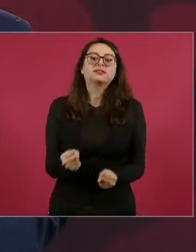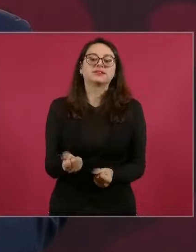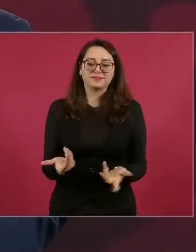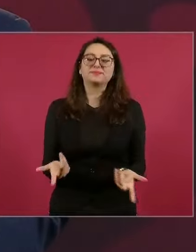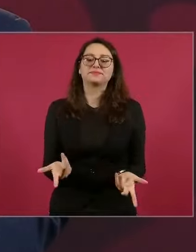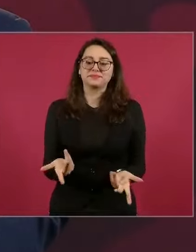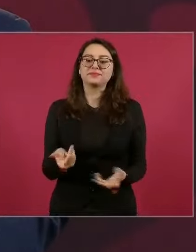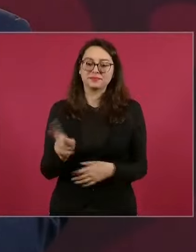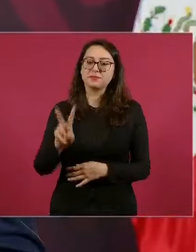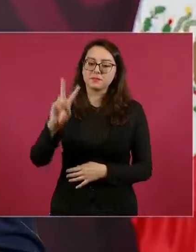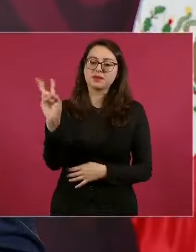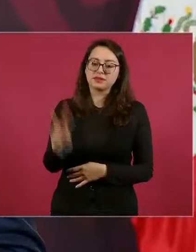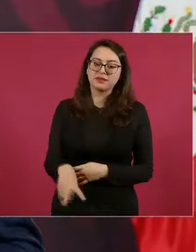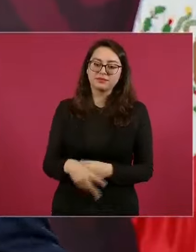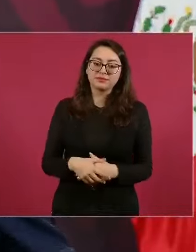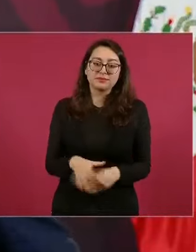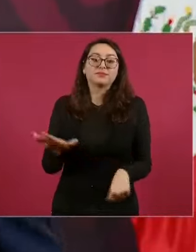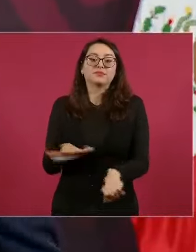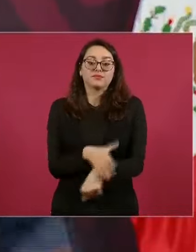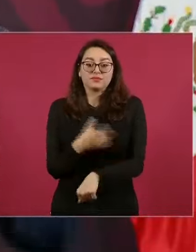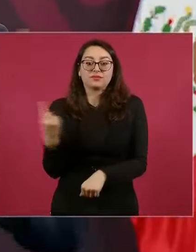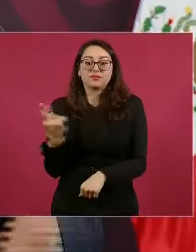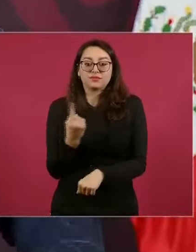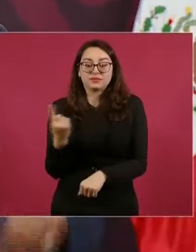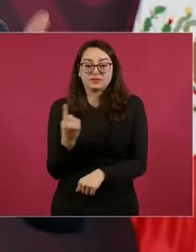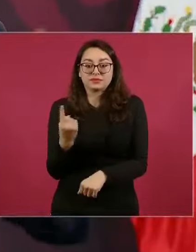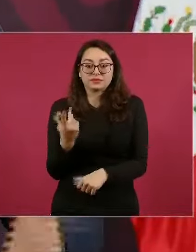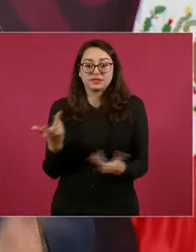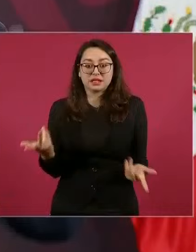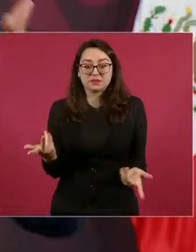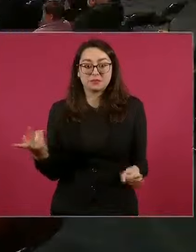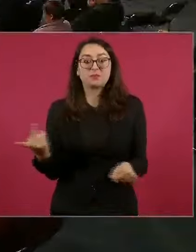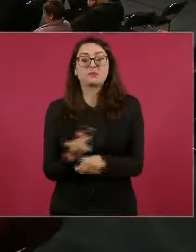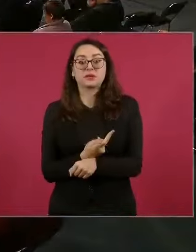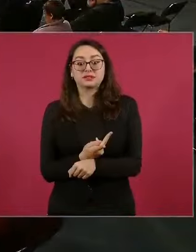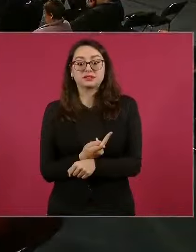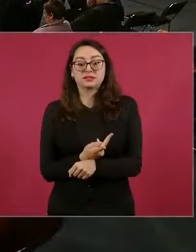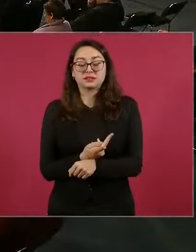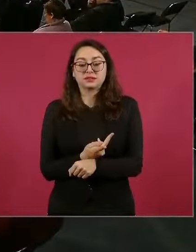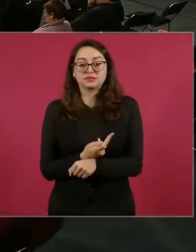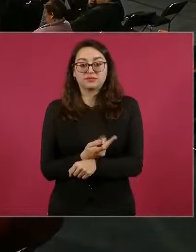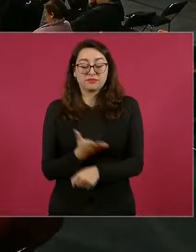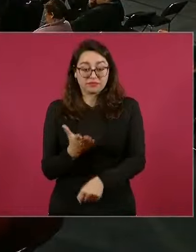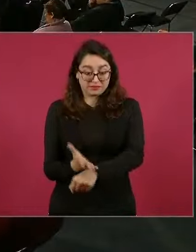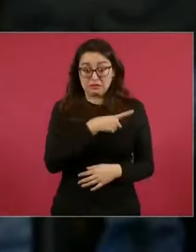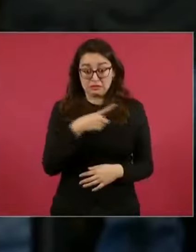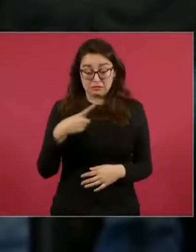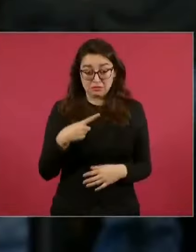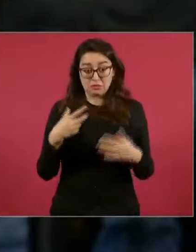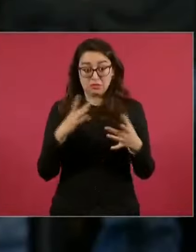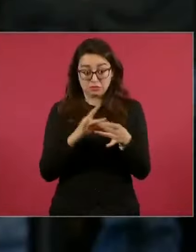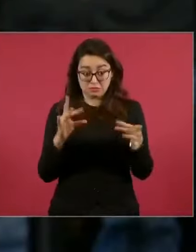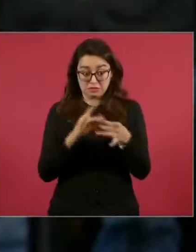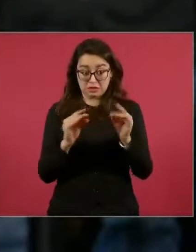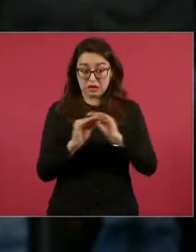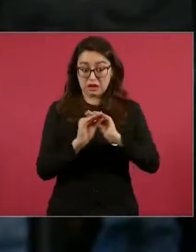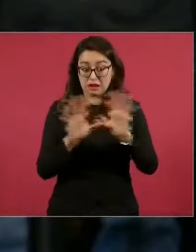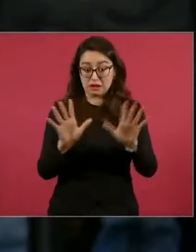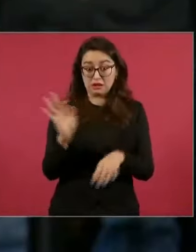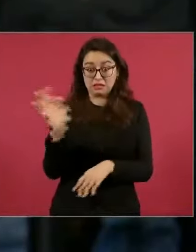referente en todo el planeta, y en lugar de ir contra ellos y contra esos